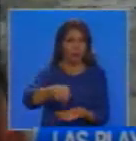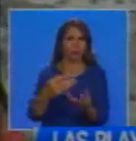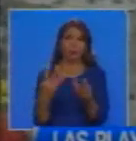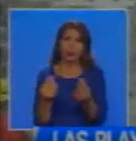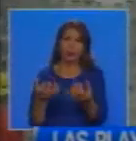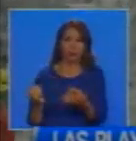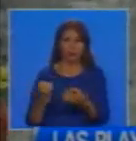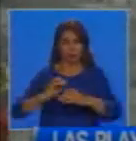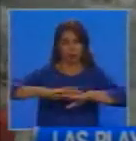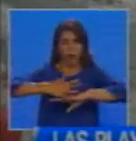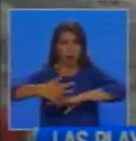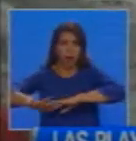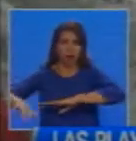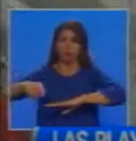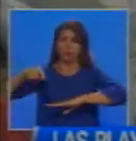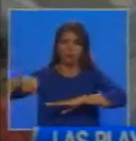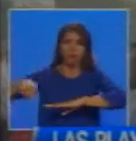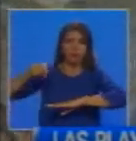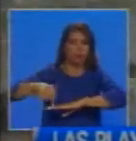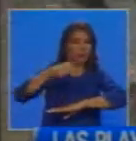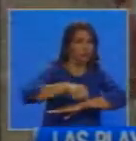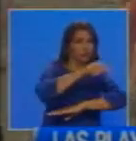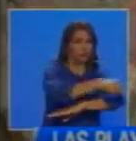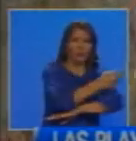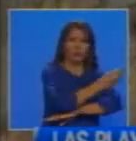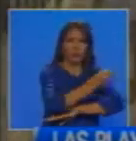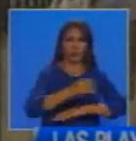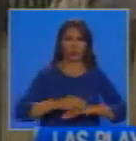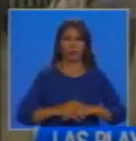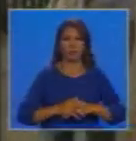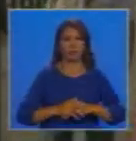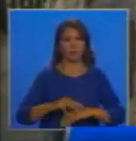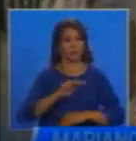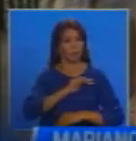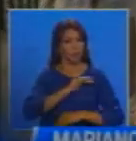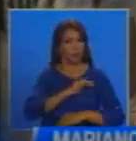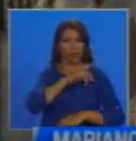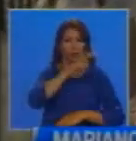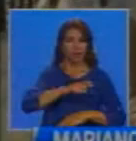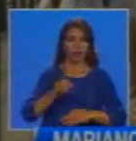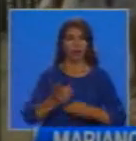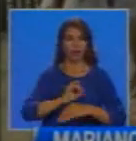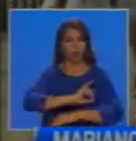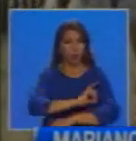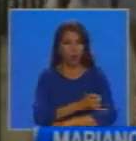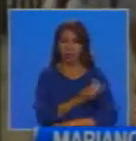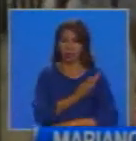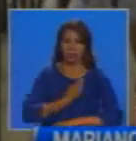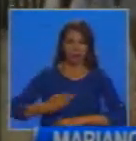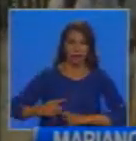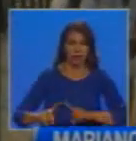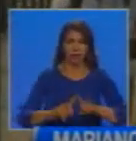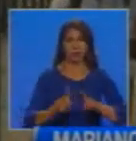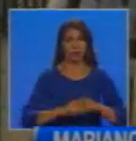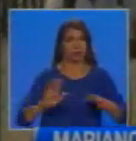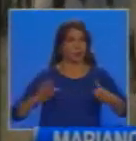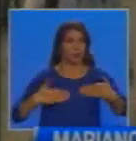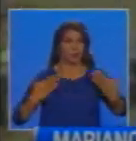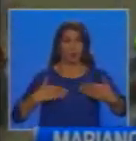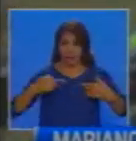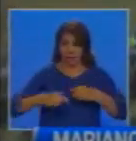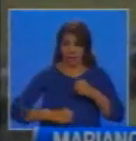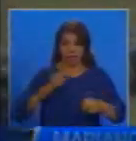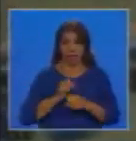diversidad de playas por conocer. Todos los alcaldes y presidentes juntas están muy entusiasmados este